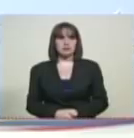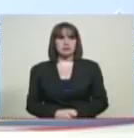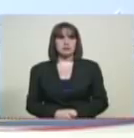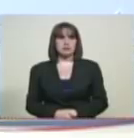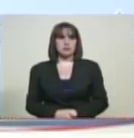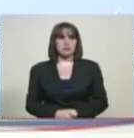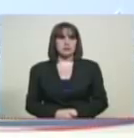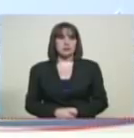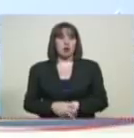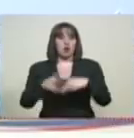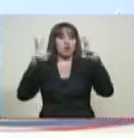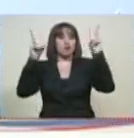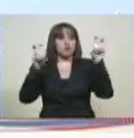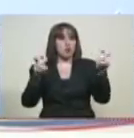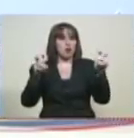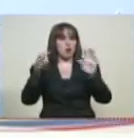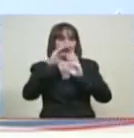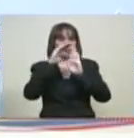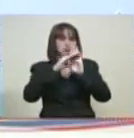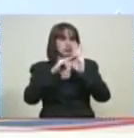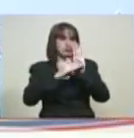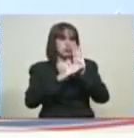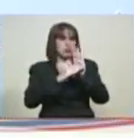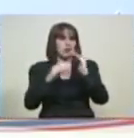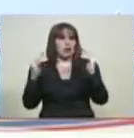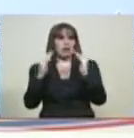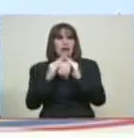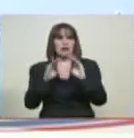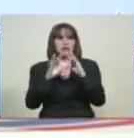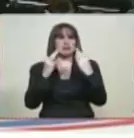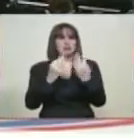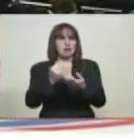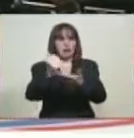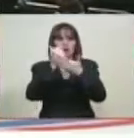las nuevas coordenadas de la gran misión hogar de la patria